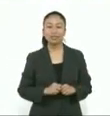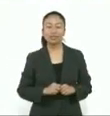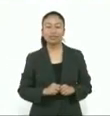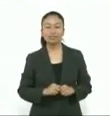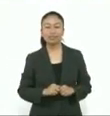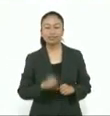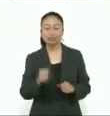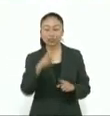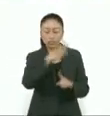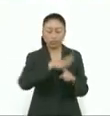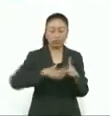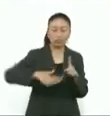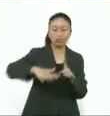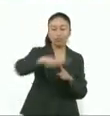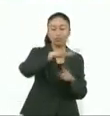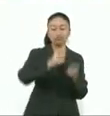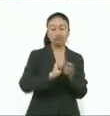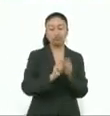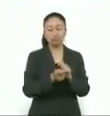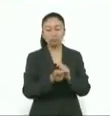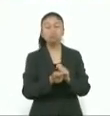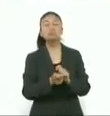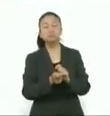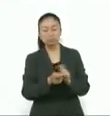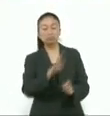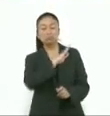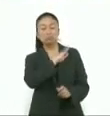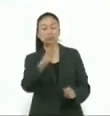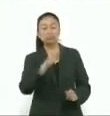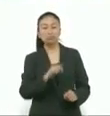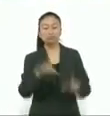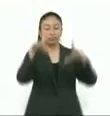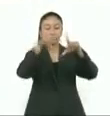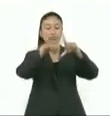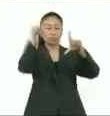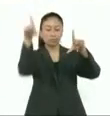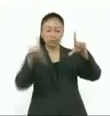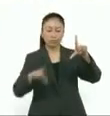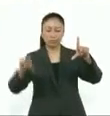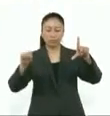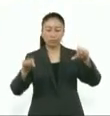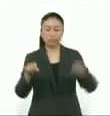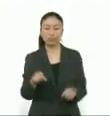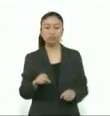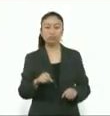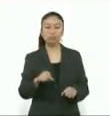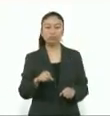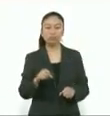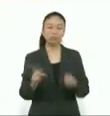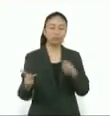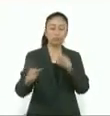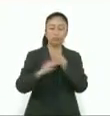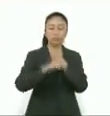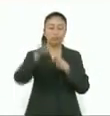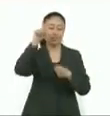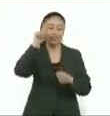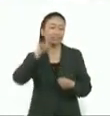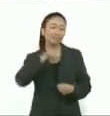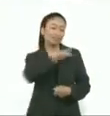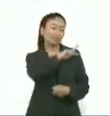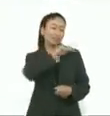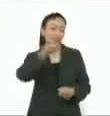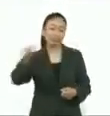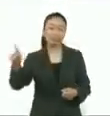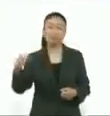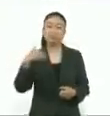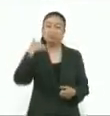convertir ese sueño en realidad. México puede ser el país de las mujeres que todas queremos